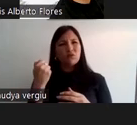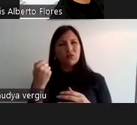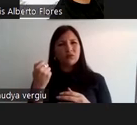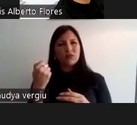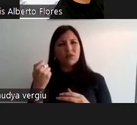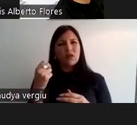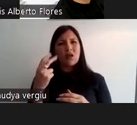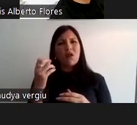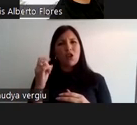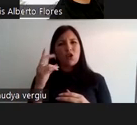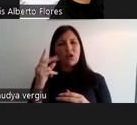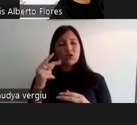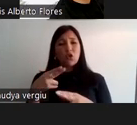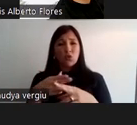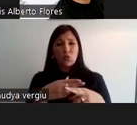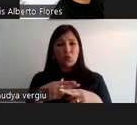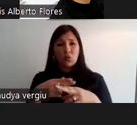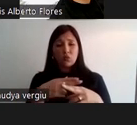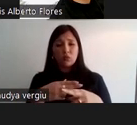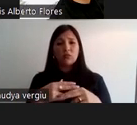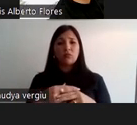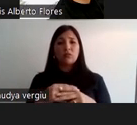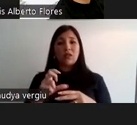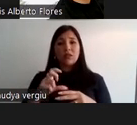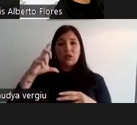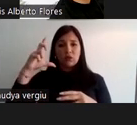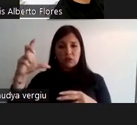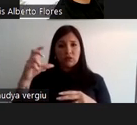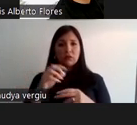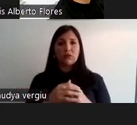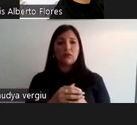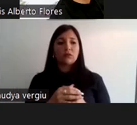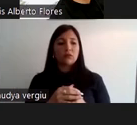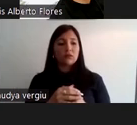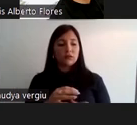hablemos de la bioseguridad pero sin exagerar en Su contenido